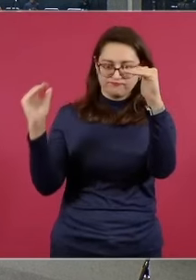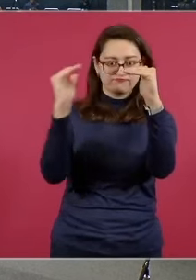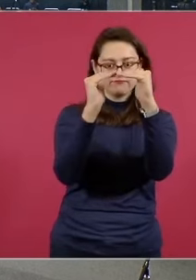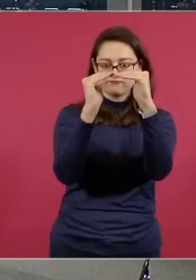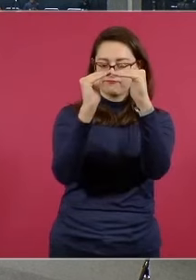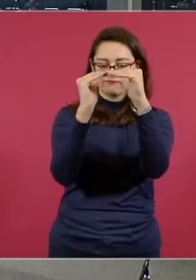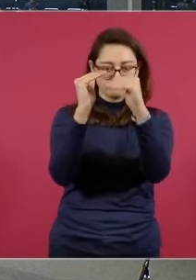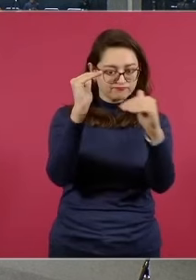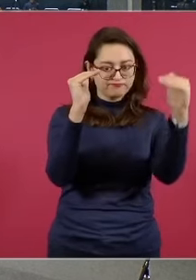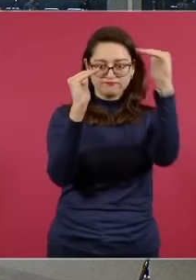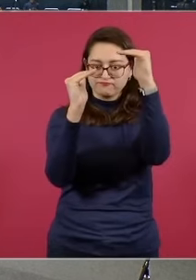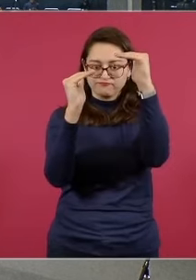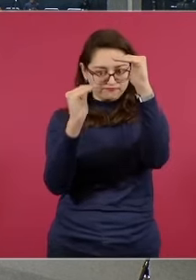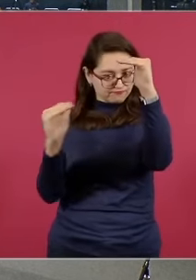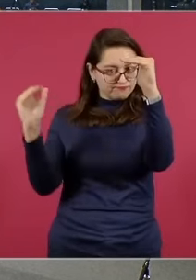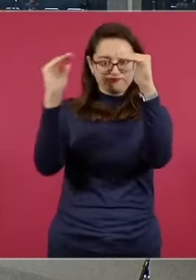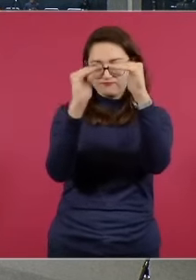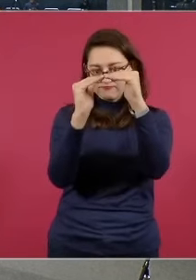porque esa es la justicia, ¿no?